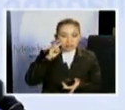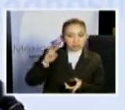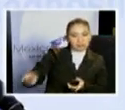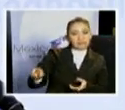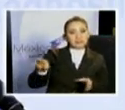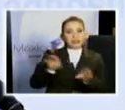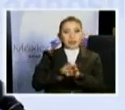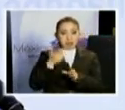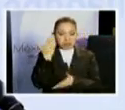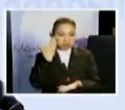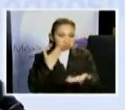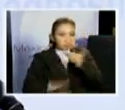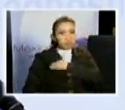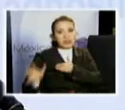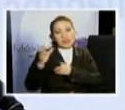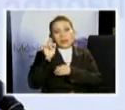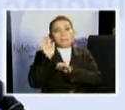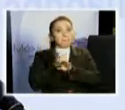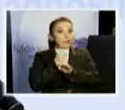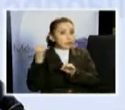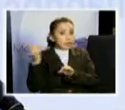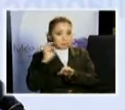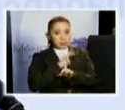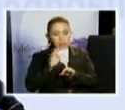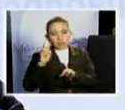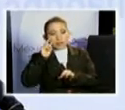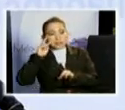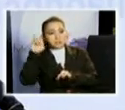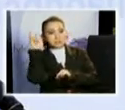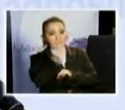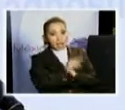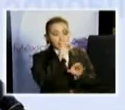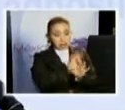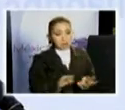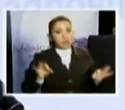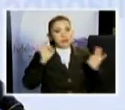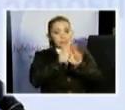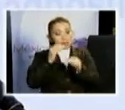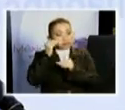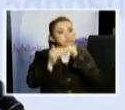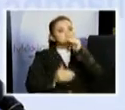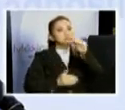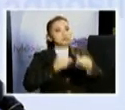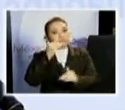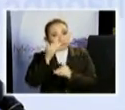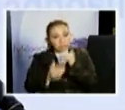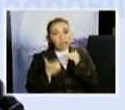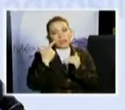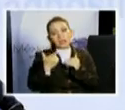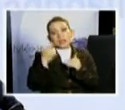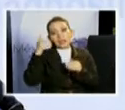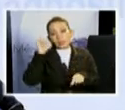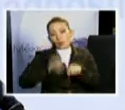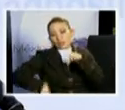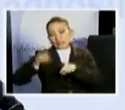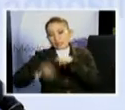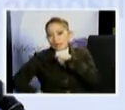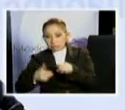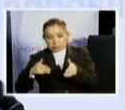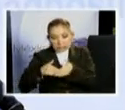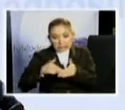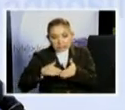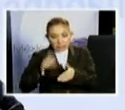un éxito en la medida en que se pudieron registrar importantes avances y destrabar las